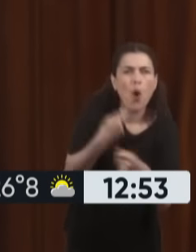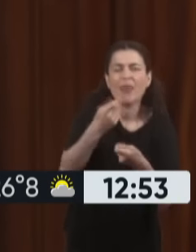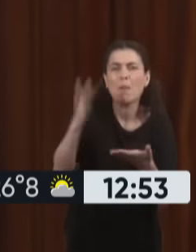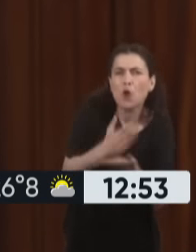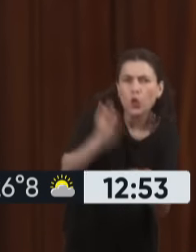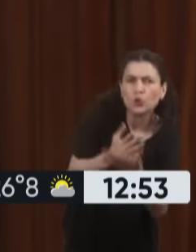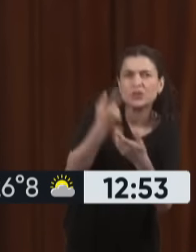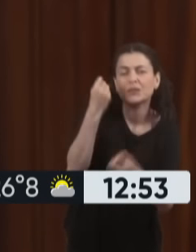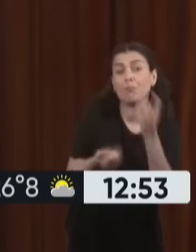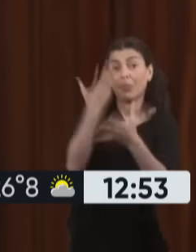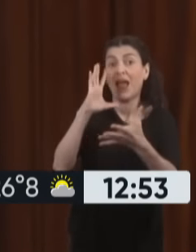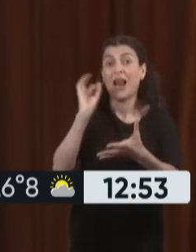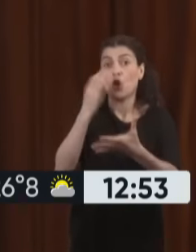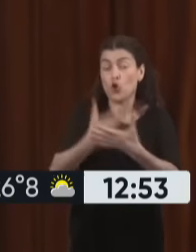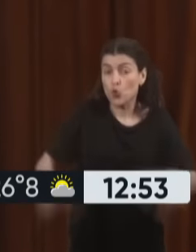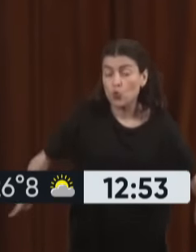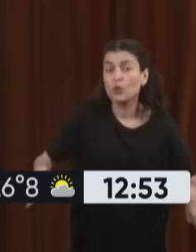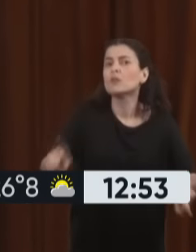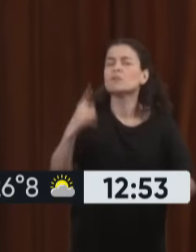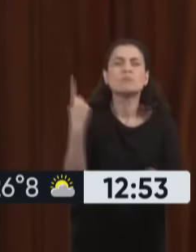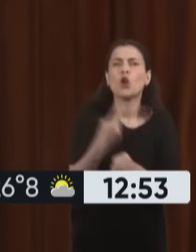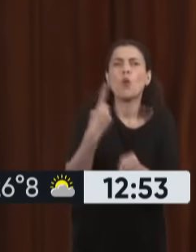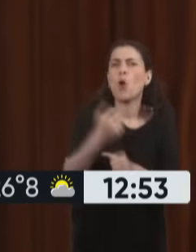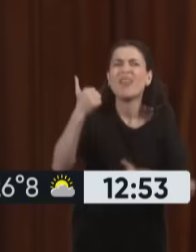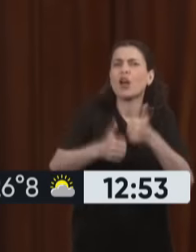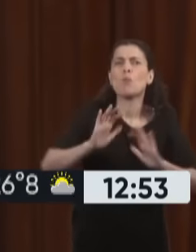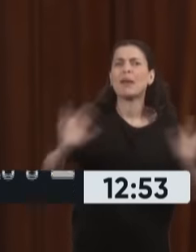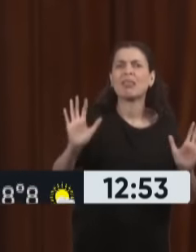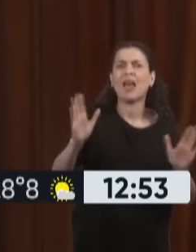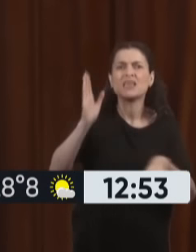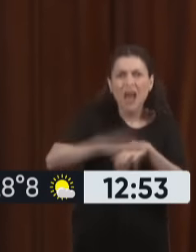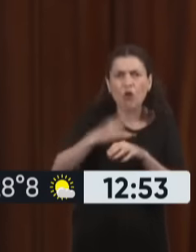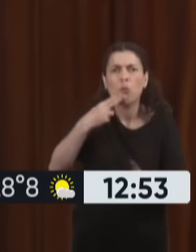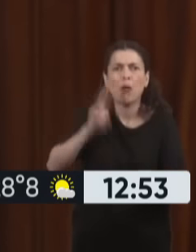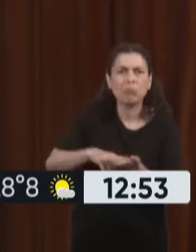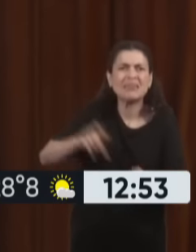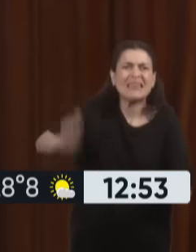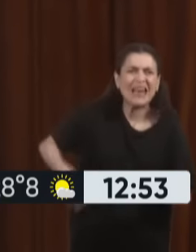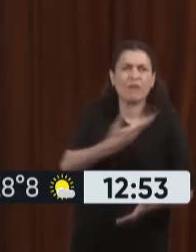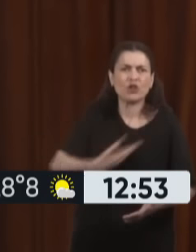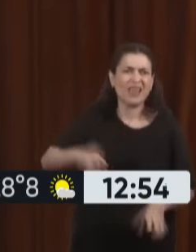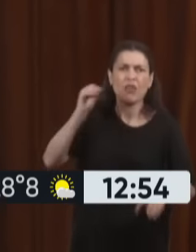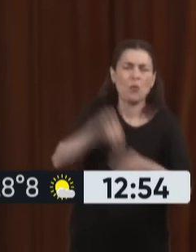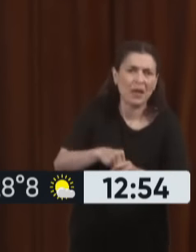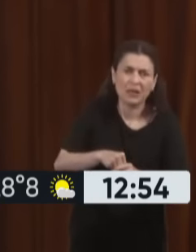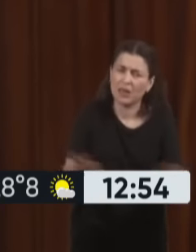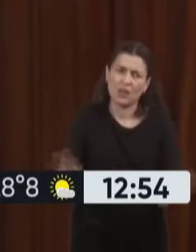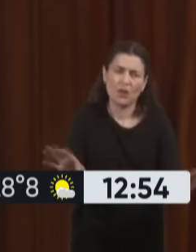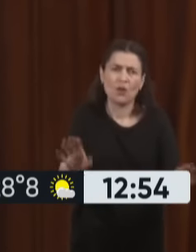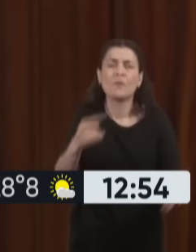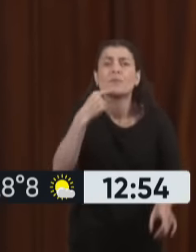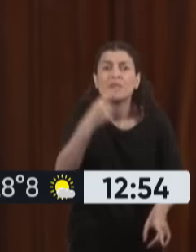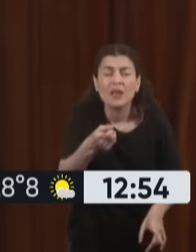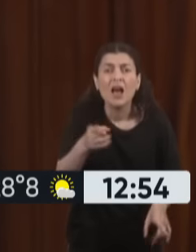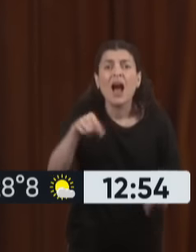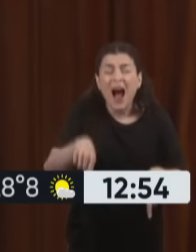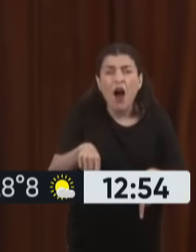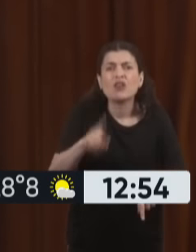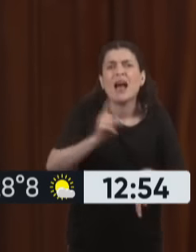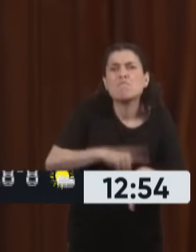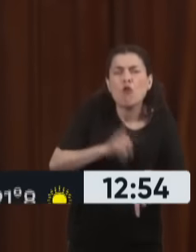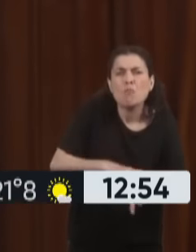productiva y modelo de negocios para poder competir en su propia ley. Muchachos, si no alcanzó con eso, ¿cuánto más se le puede exigir